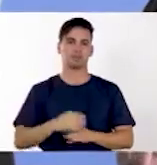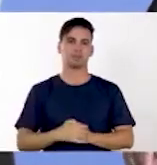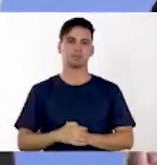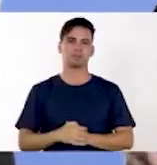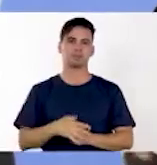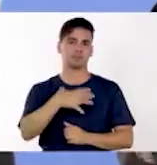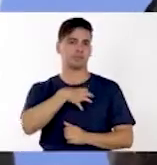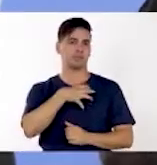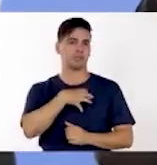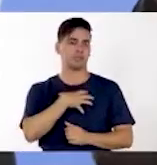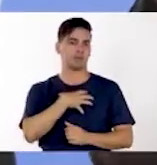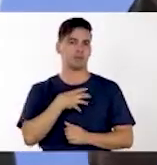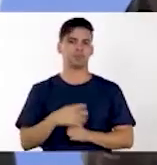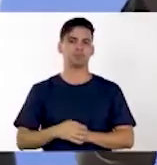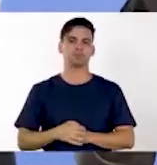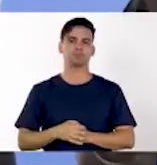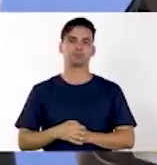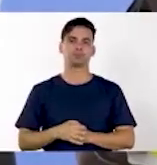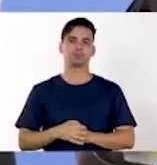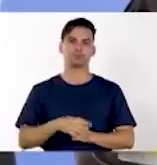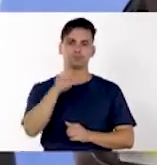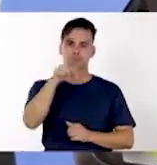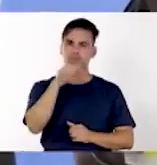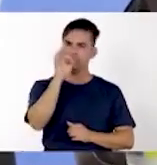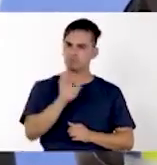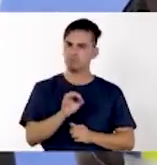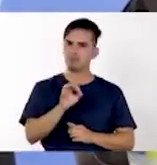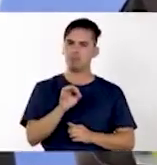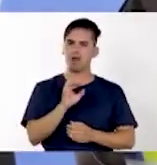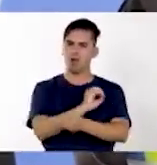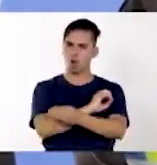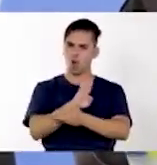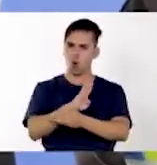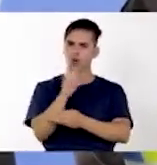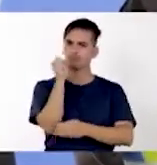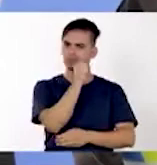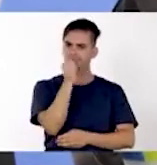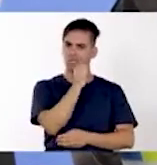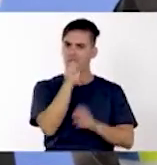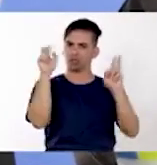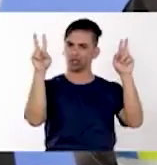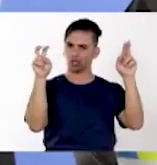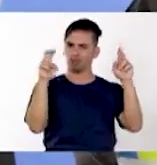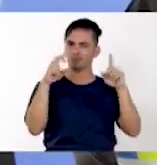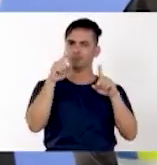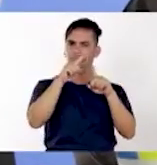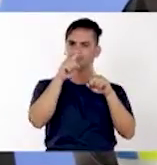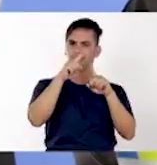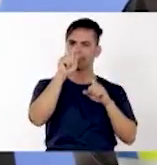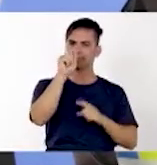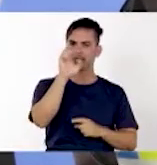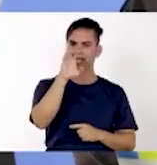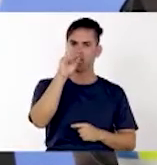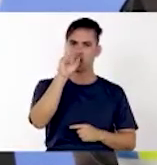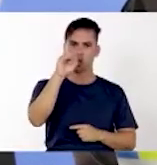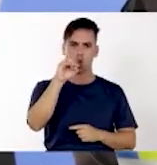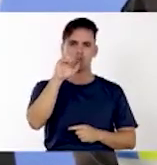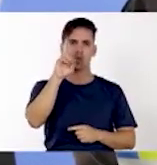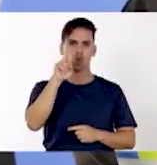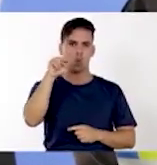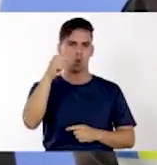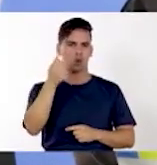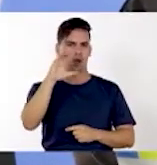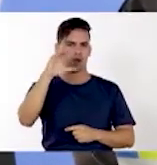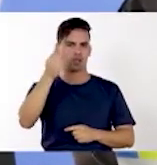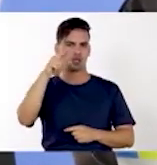tenemos que de esta misma canción, te doy una canción, dice, comenta